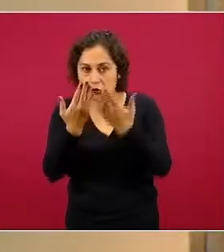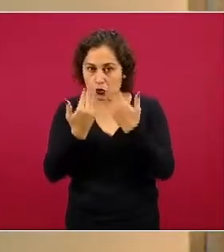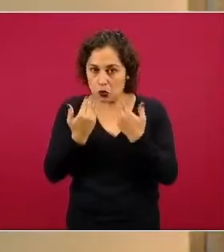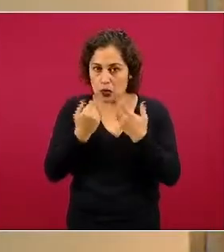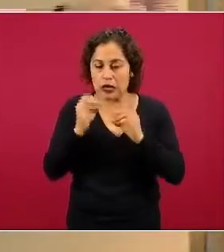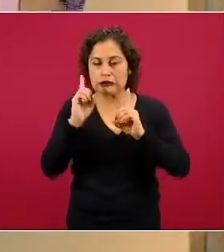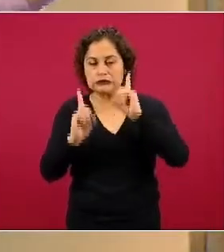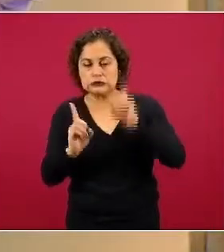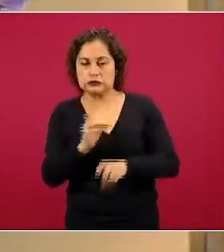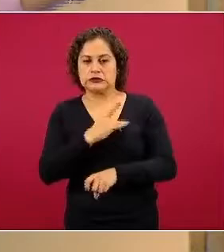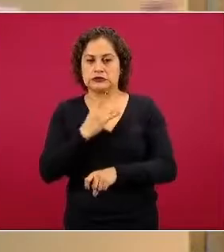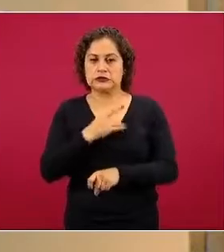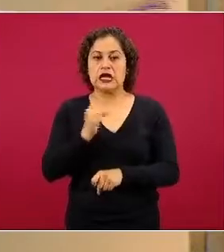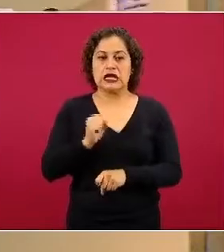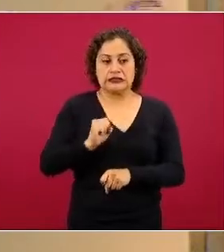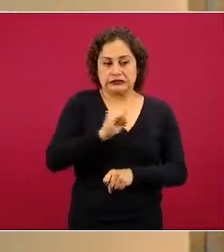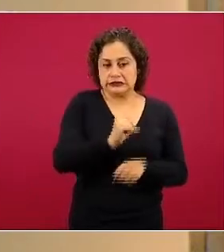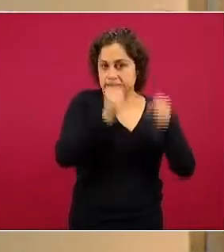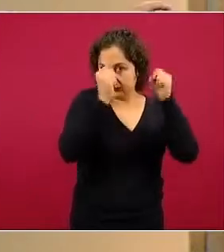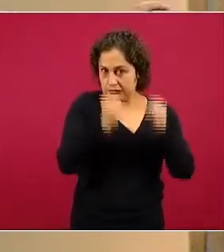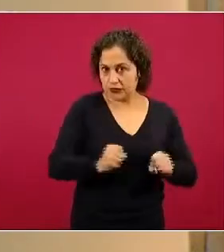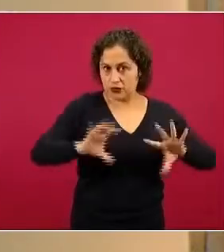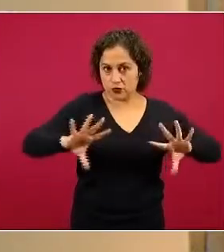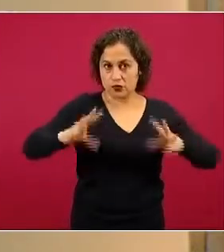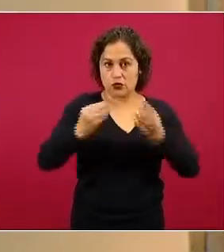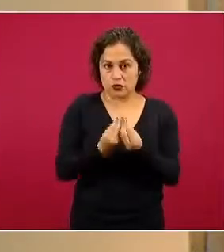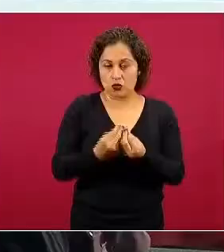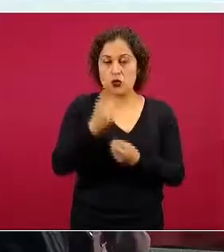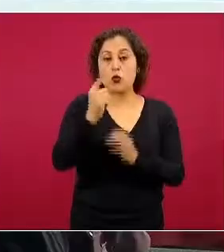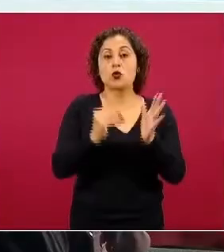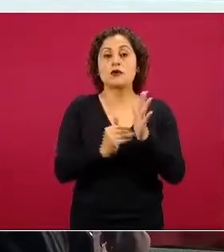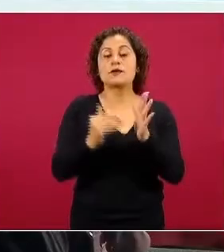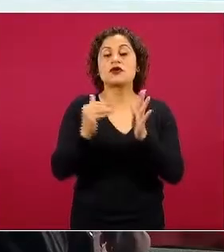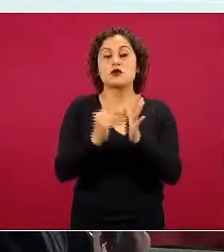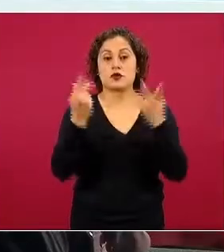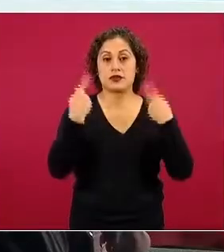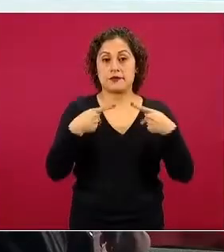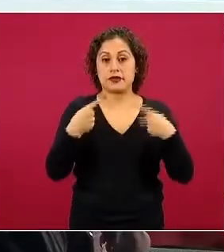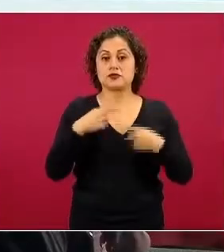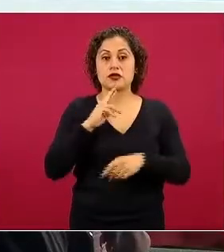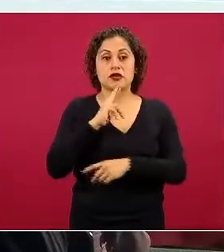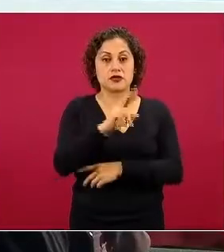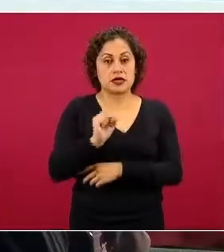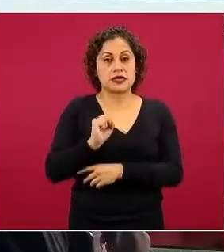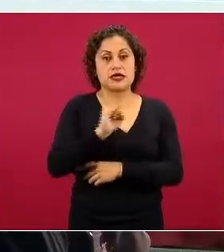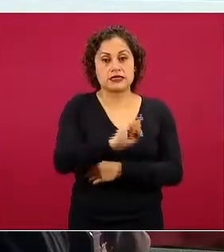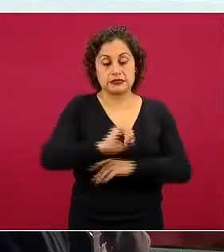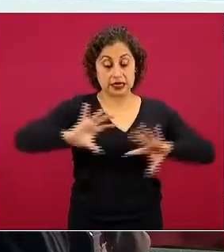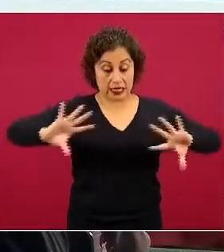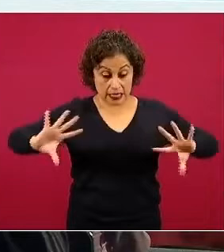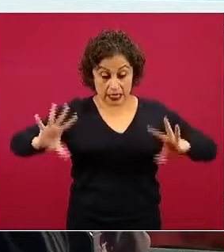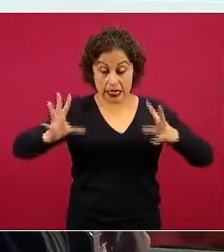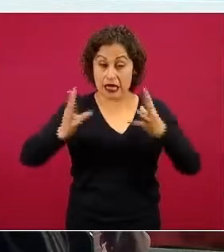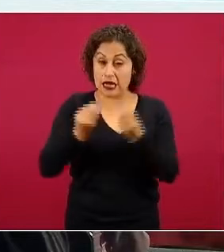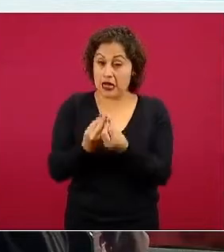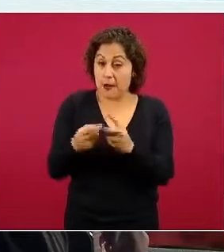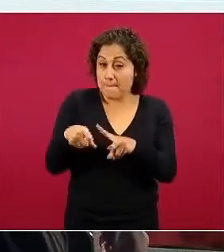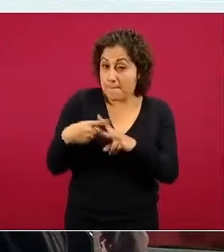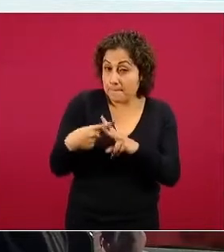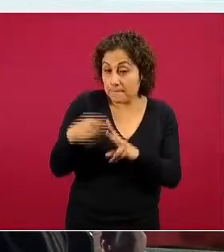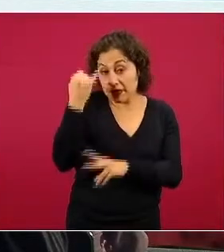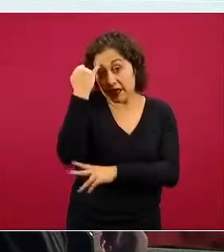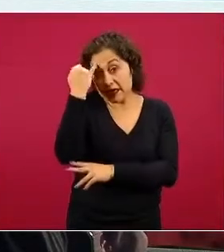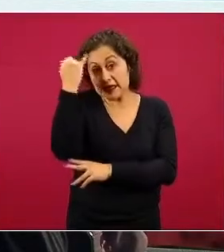y los confirmados, el 1,000,000 de resultados positivos, entonces tenemos un total de casos estimados